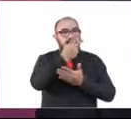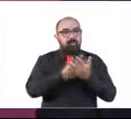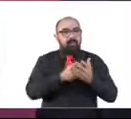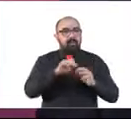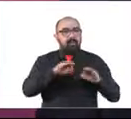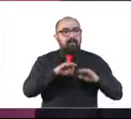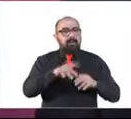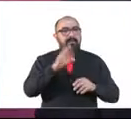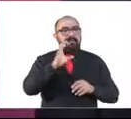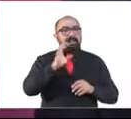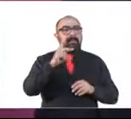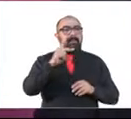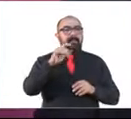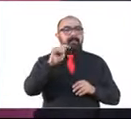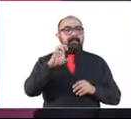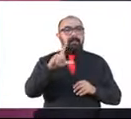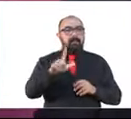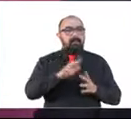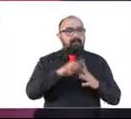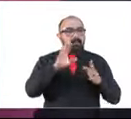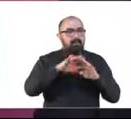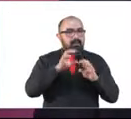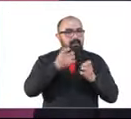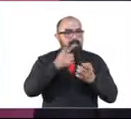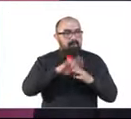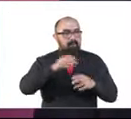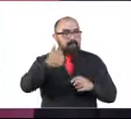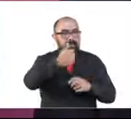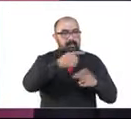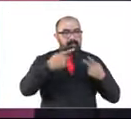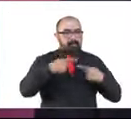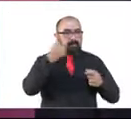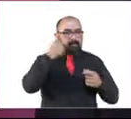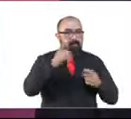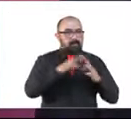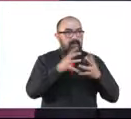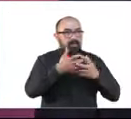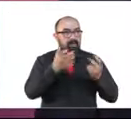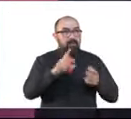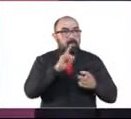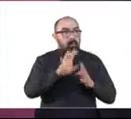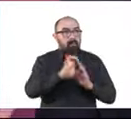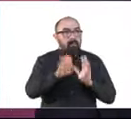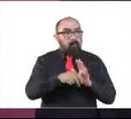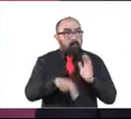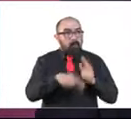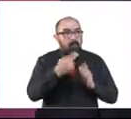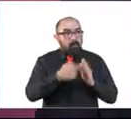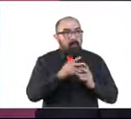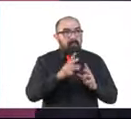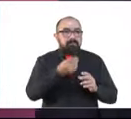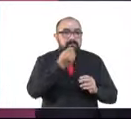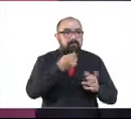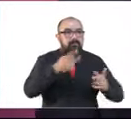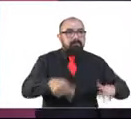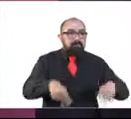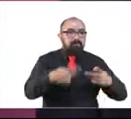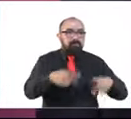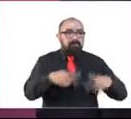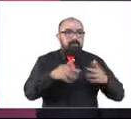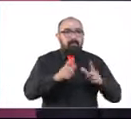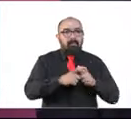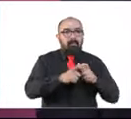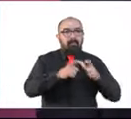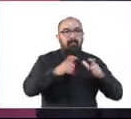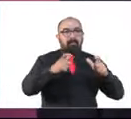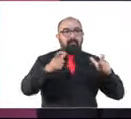el Altépetl, pues, los ejidatarios y comuneros tendrían todavía que vender más sus tierras para que siguiera aumentando el suelo urbano sobre el